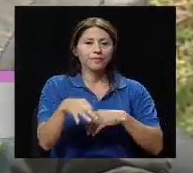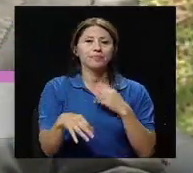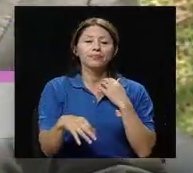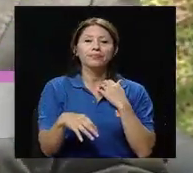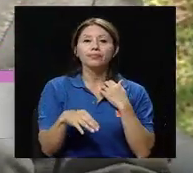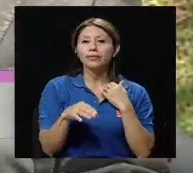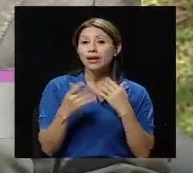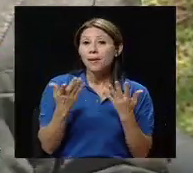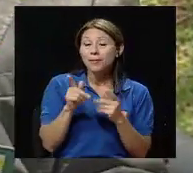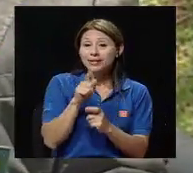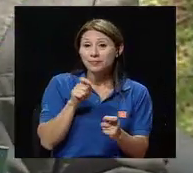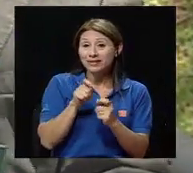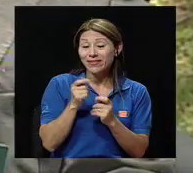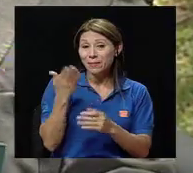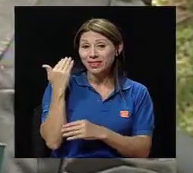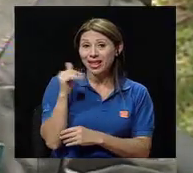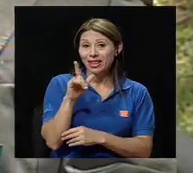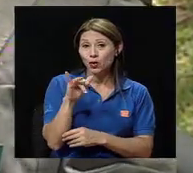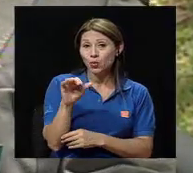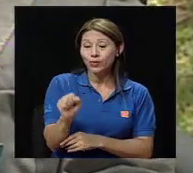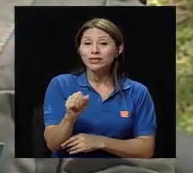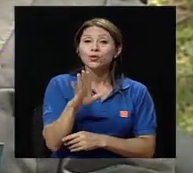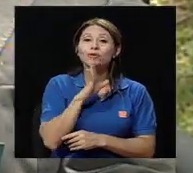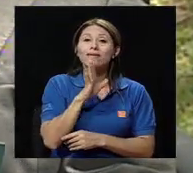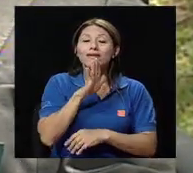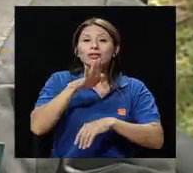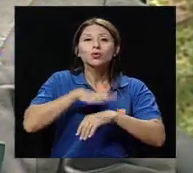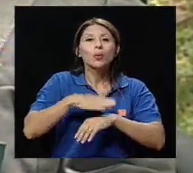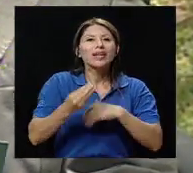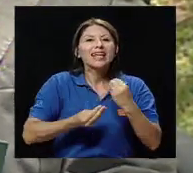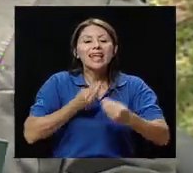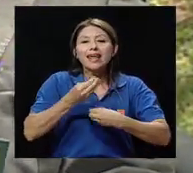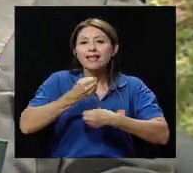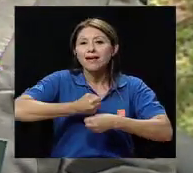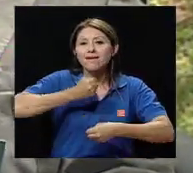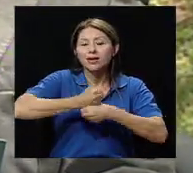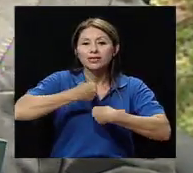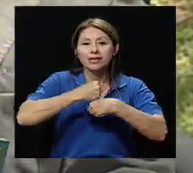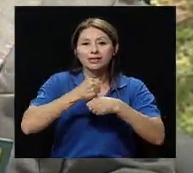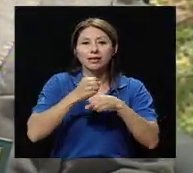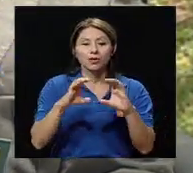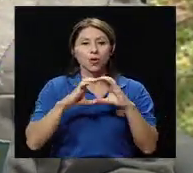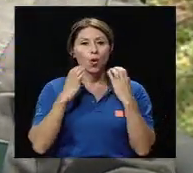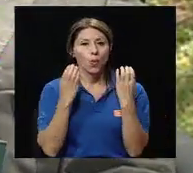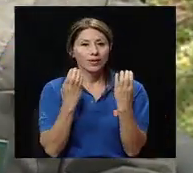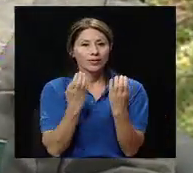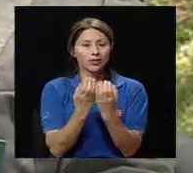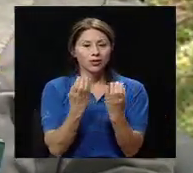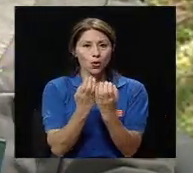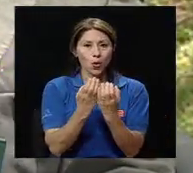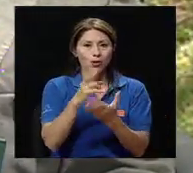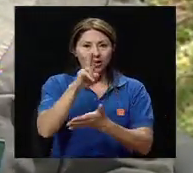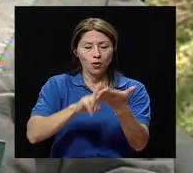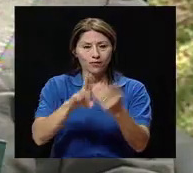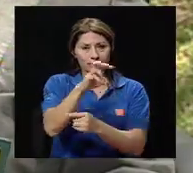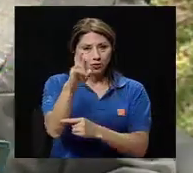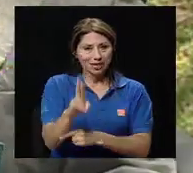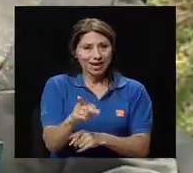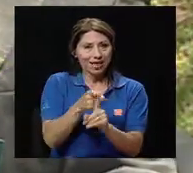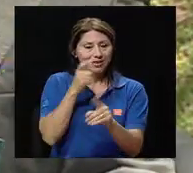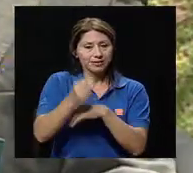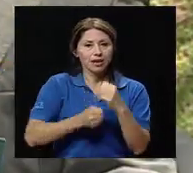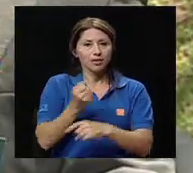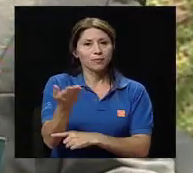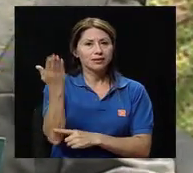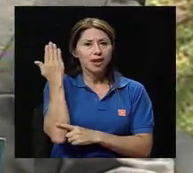que continuemos, sobre las acciones que ha tomado la comisión que formó la Universidad de Costa Rica el año pasado para poder controlar y hacer